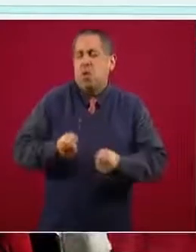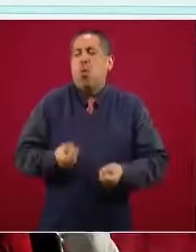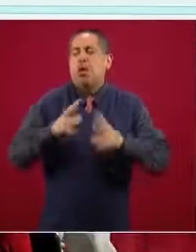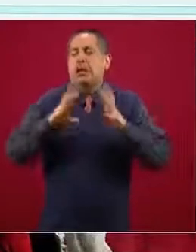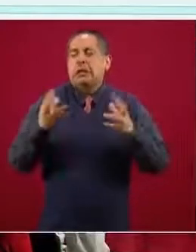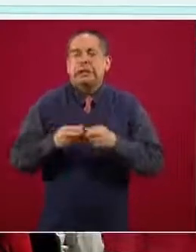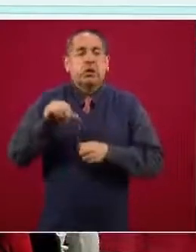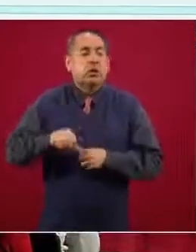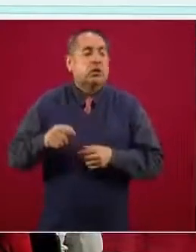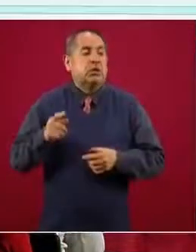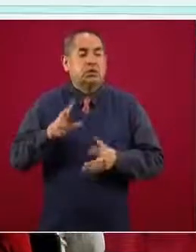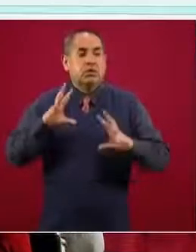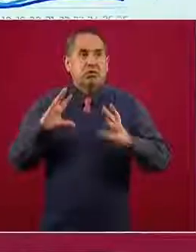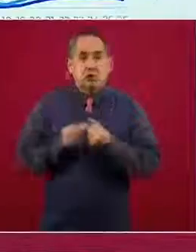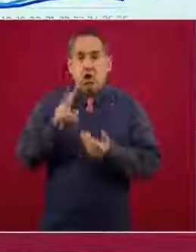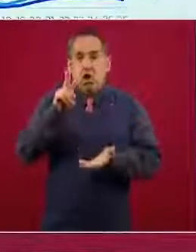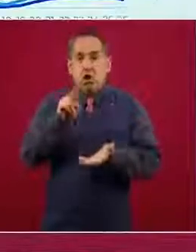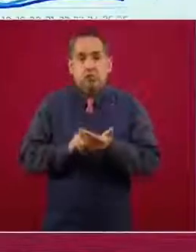hoy son